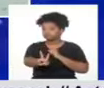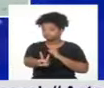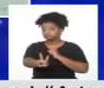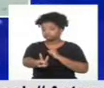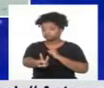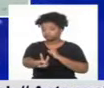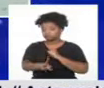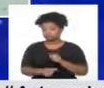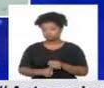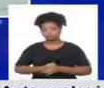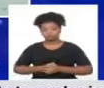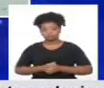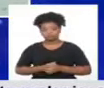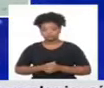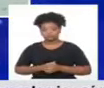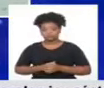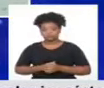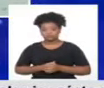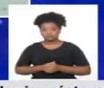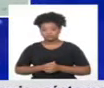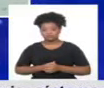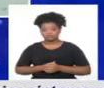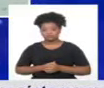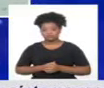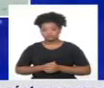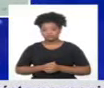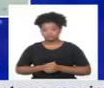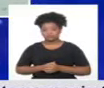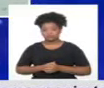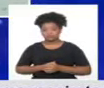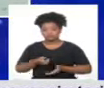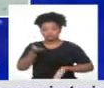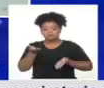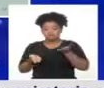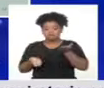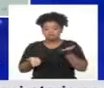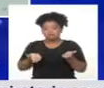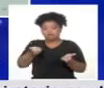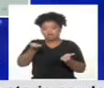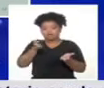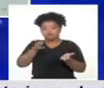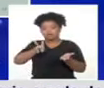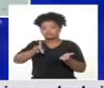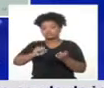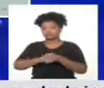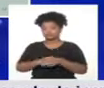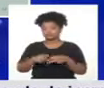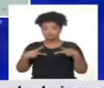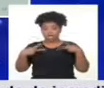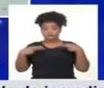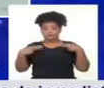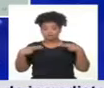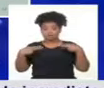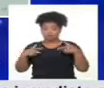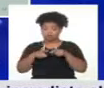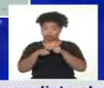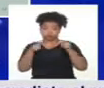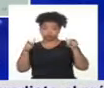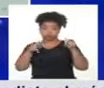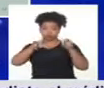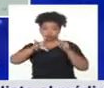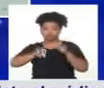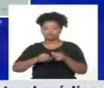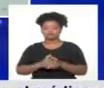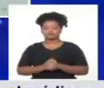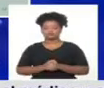ayer, 21 más que la jornada anterior. Cárdenas con el mayor número, 20,